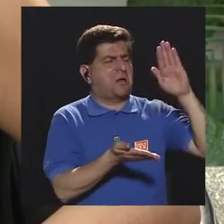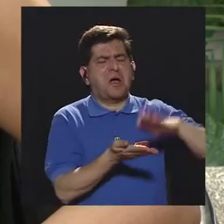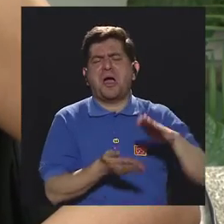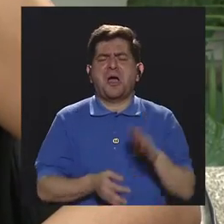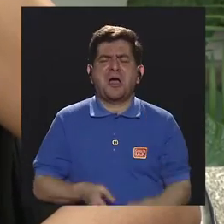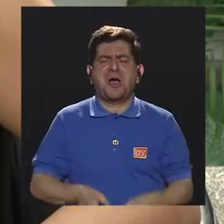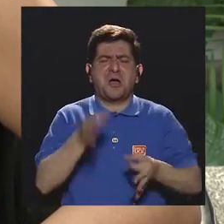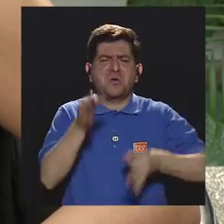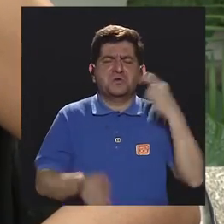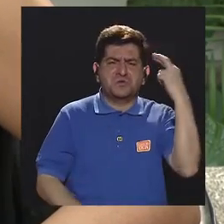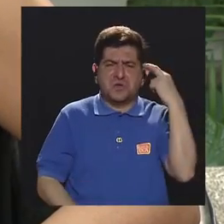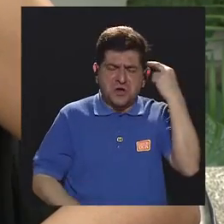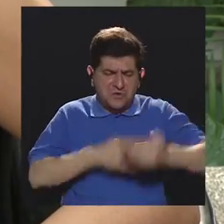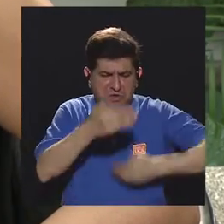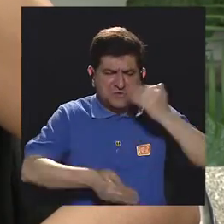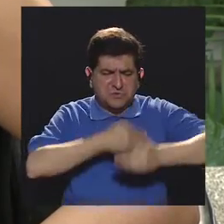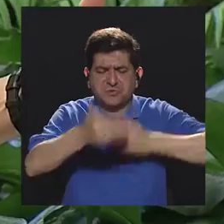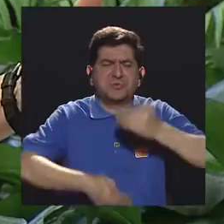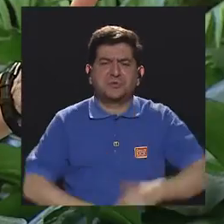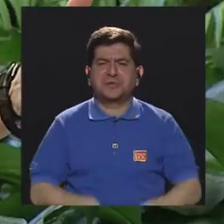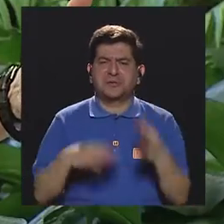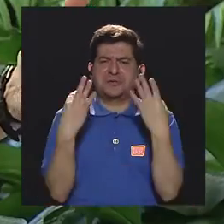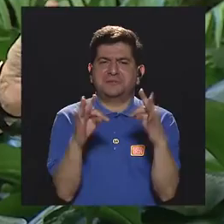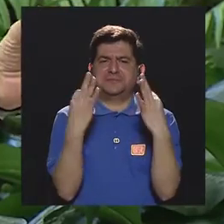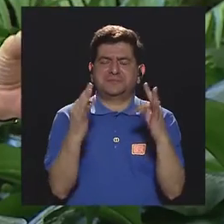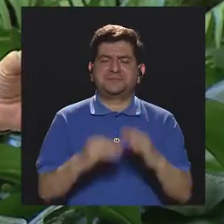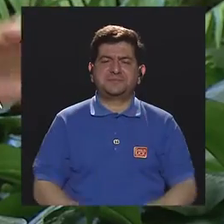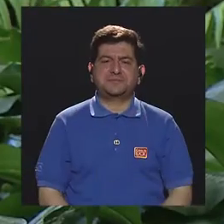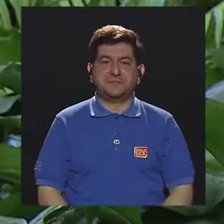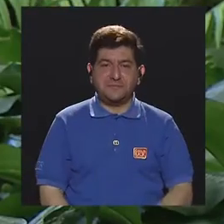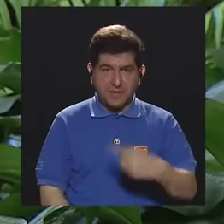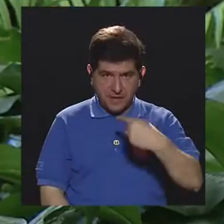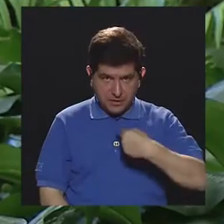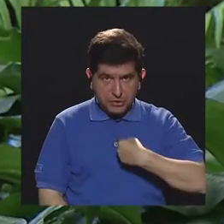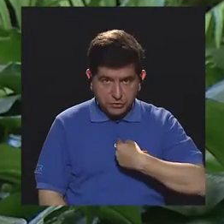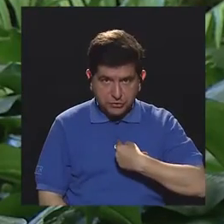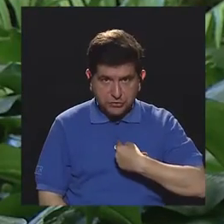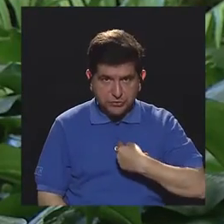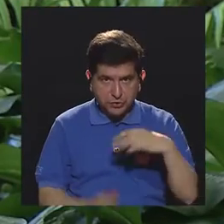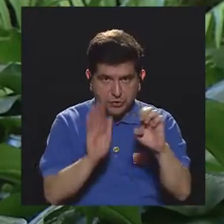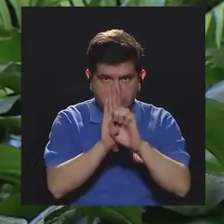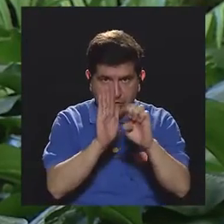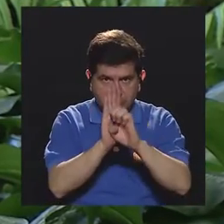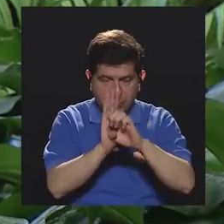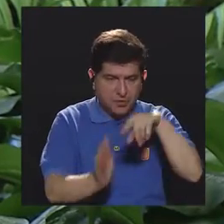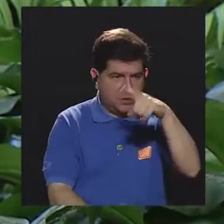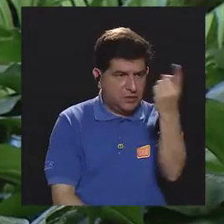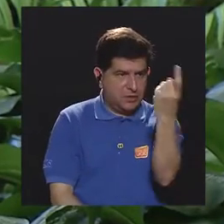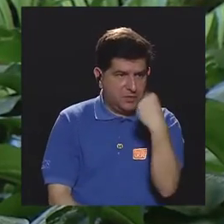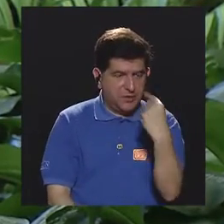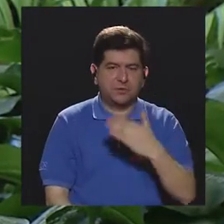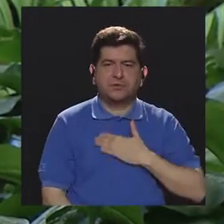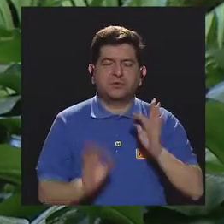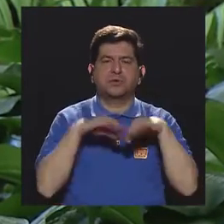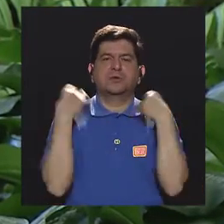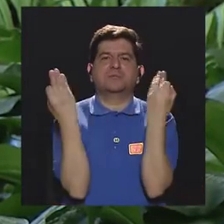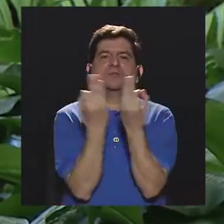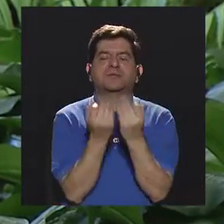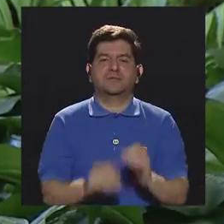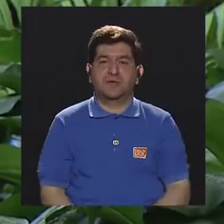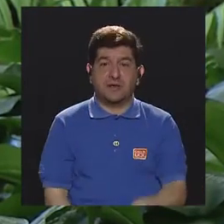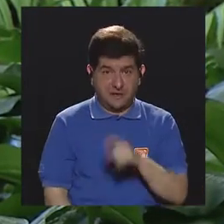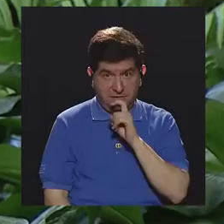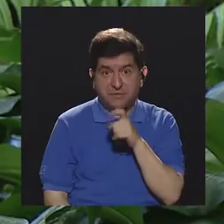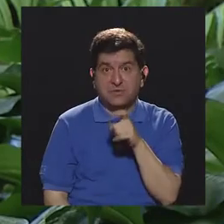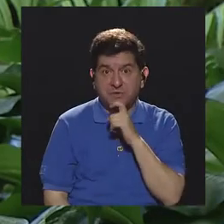minimizar, justificar, racionalizar el problema. Si yo logro, por ejemplo, preguntarle a mi familia, es